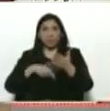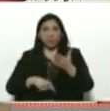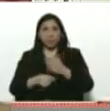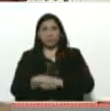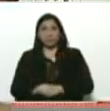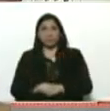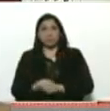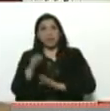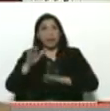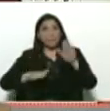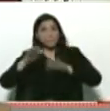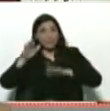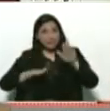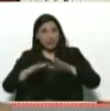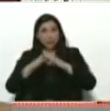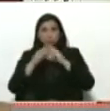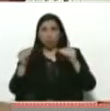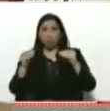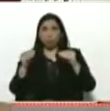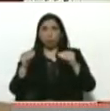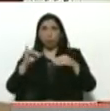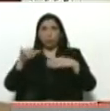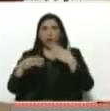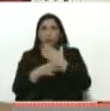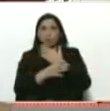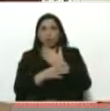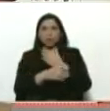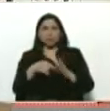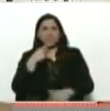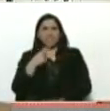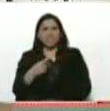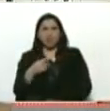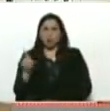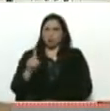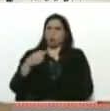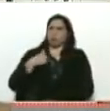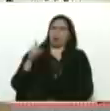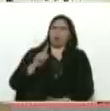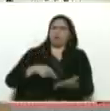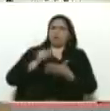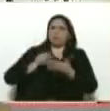a pesar de la firma, a pesar de todo, niega que haya firmado ese contrato.